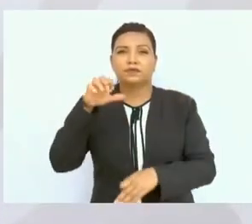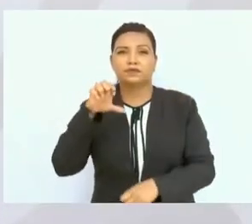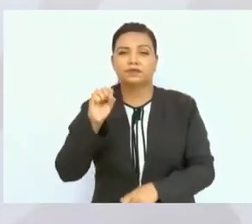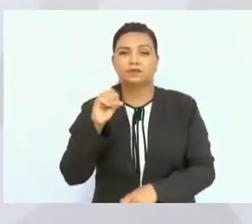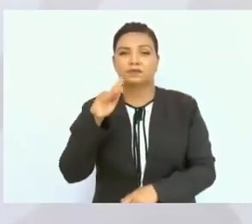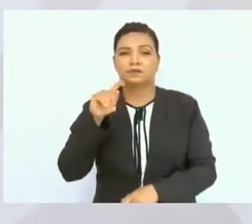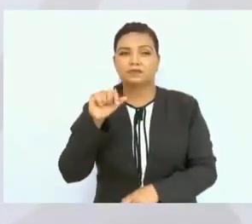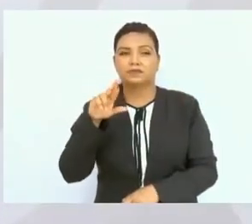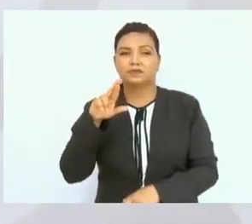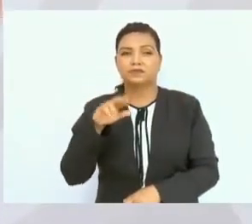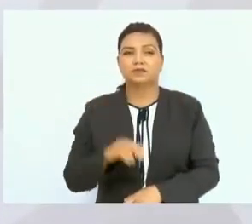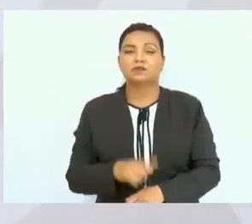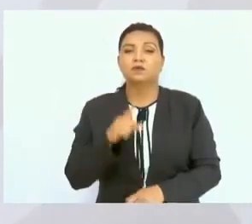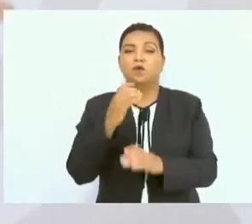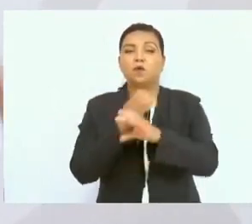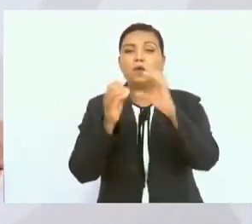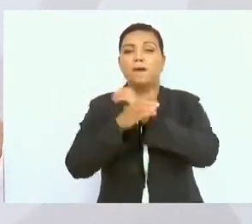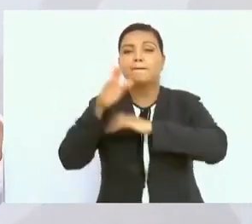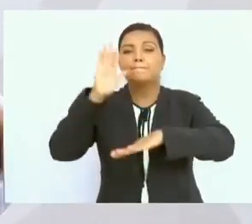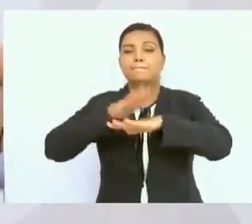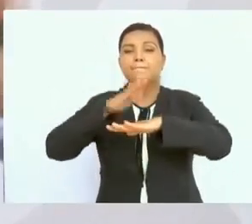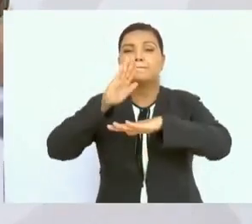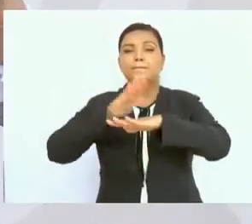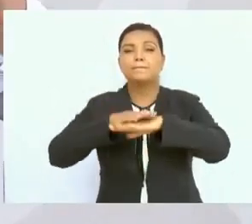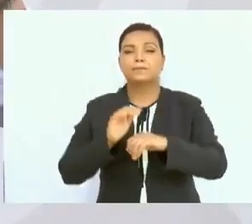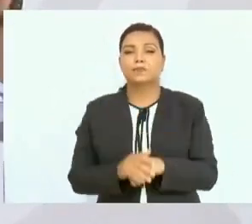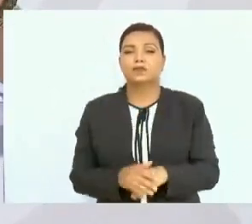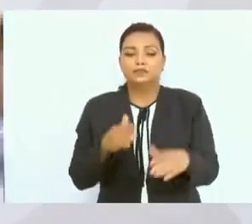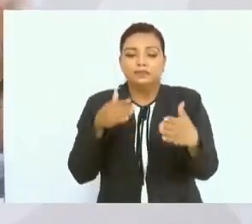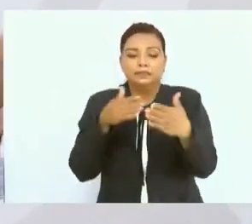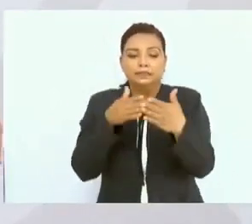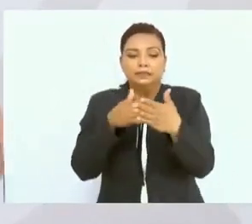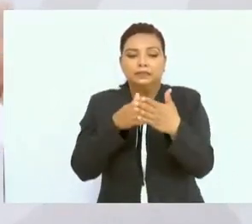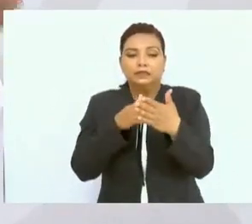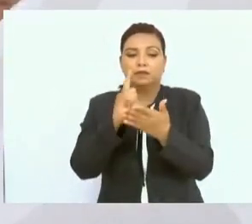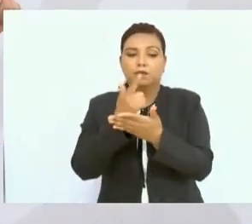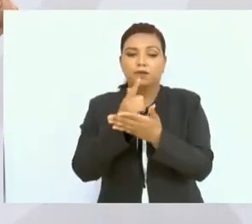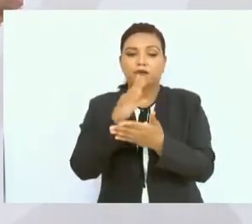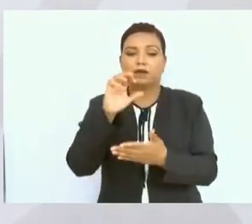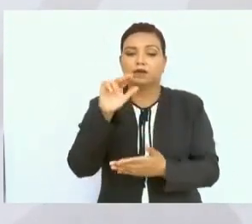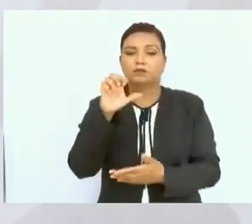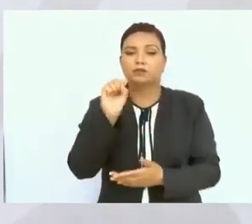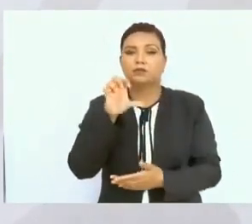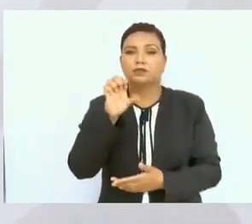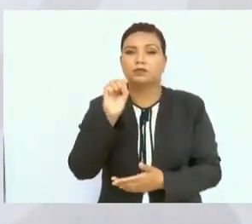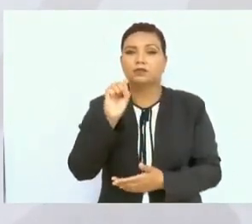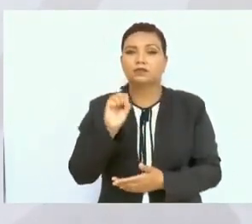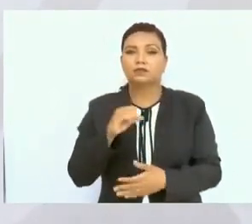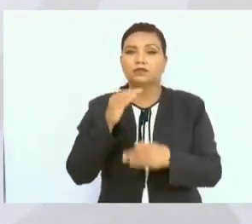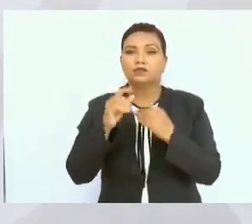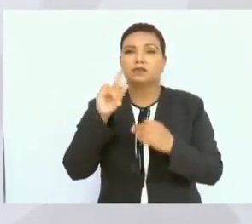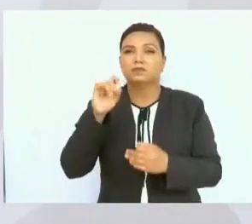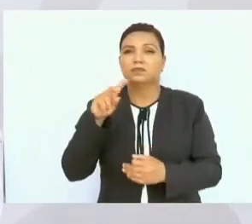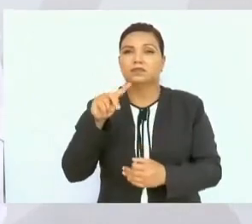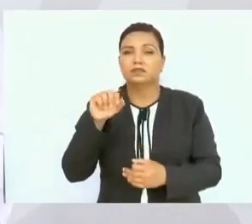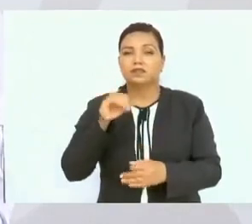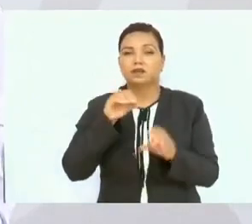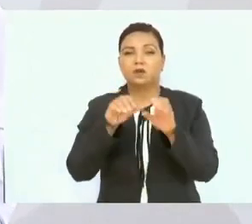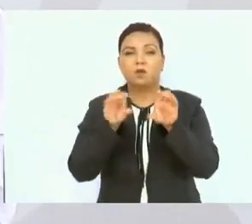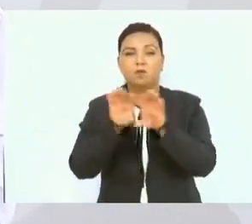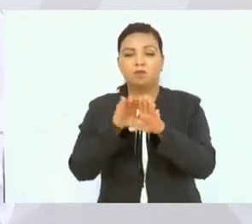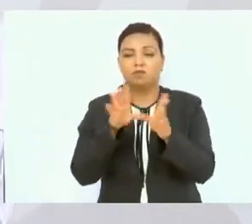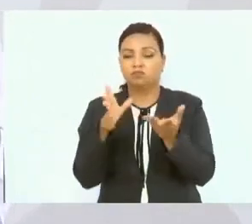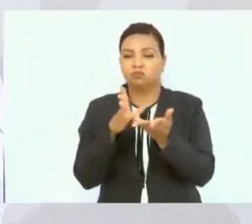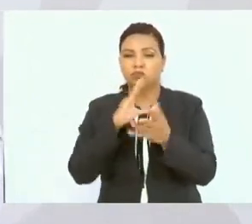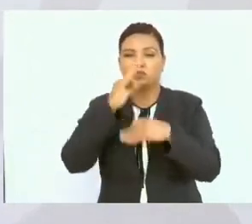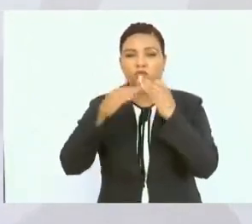Bienestar. Y un elemento más: la cobertura limitada, el famoso catálogo Cauces, una cobertura limitada o con los famosos